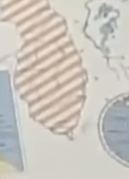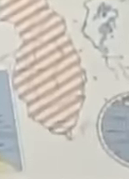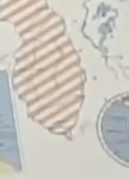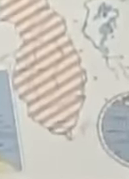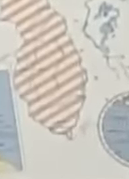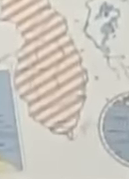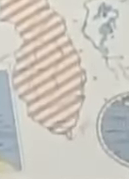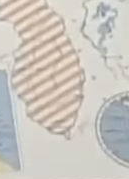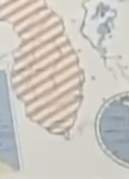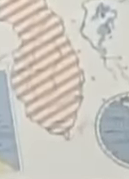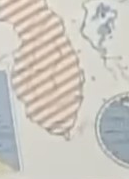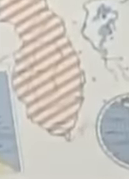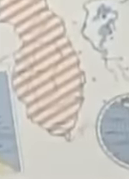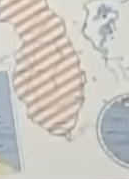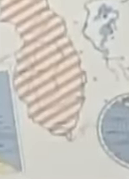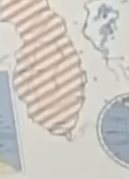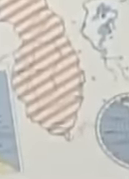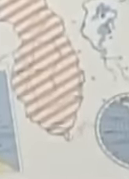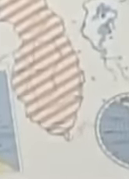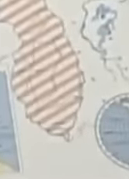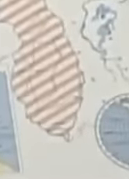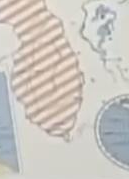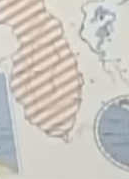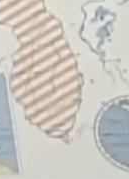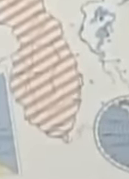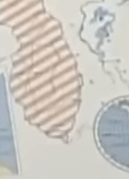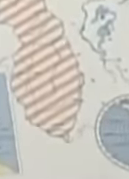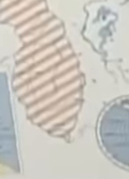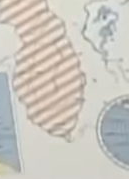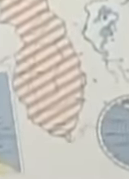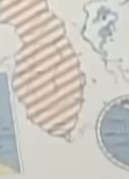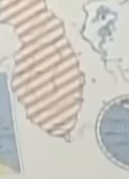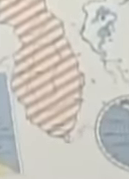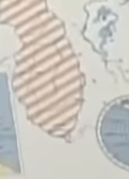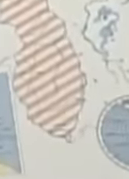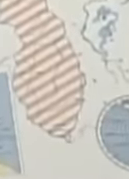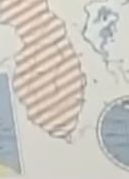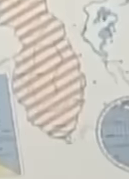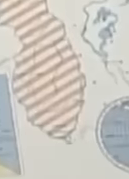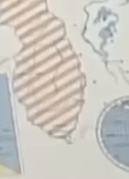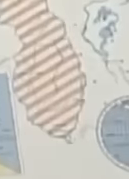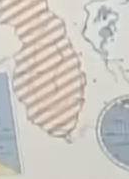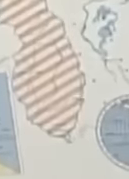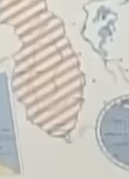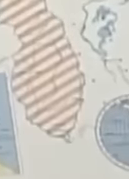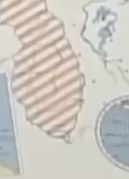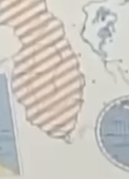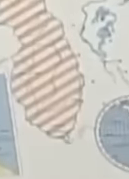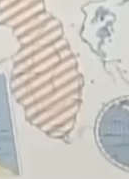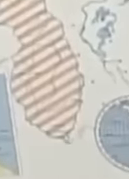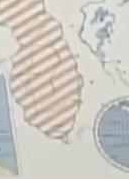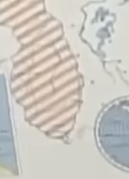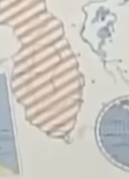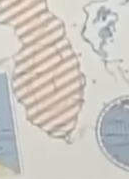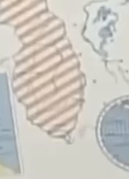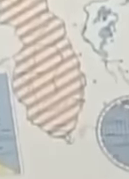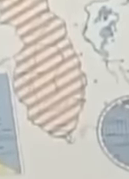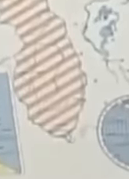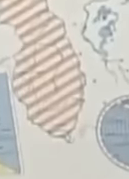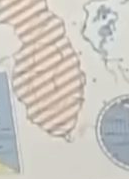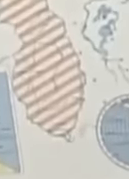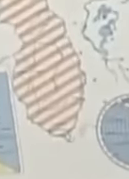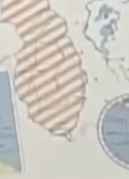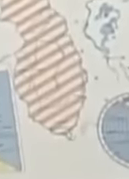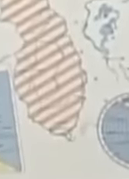Y este es el territorio que pretendió despojar y robar el Imperio